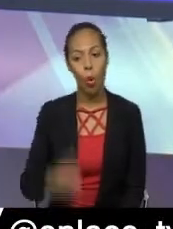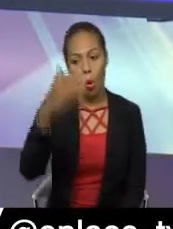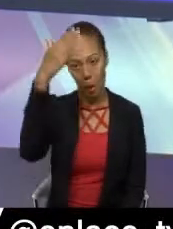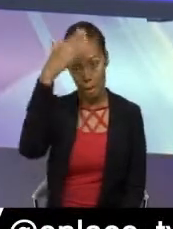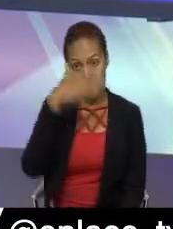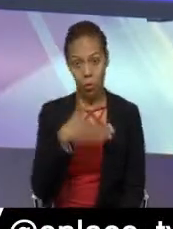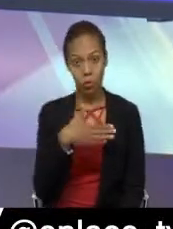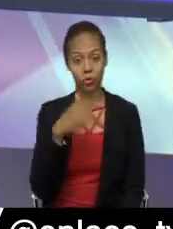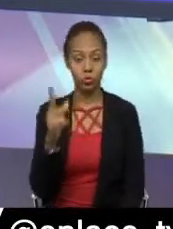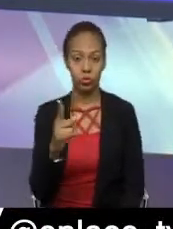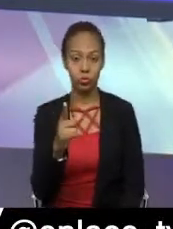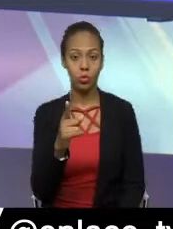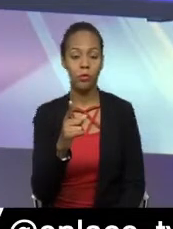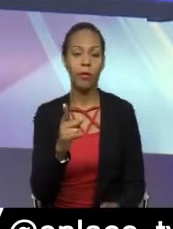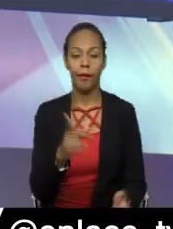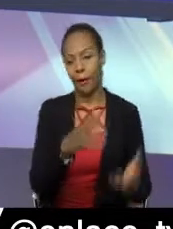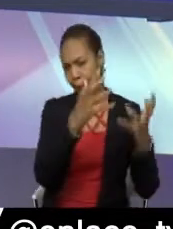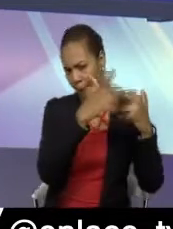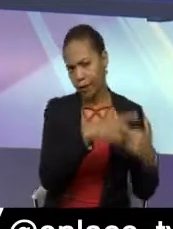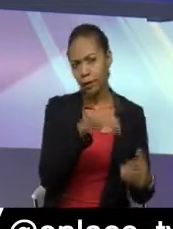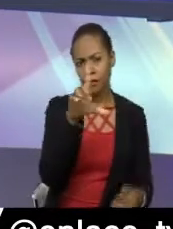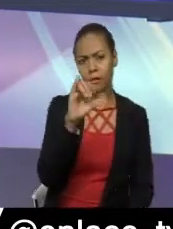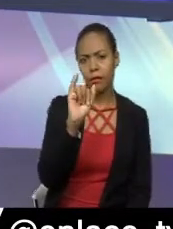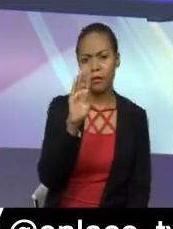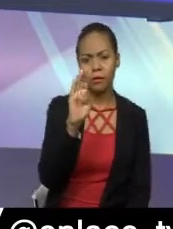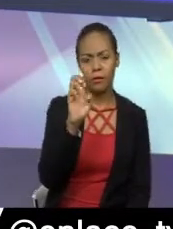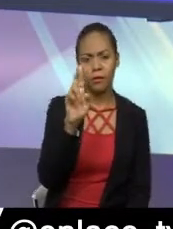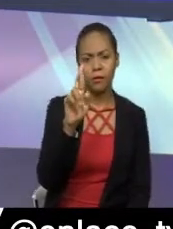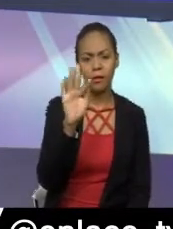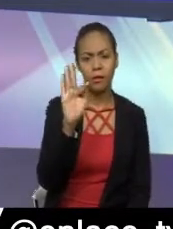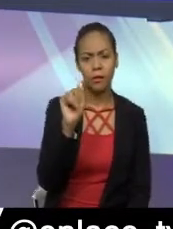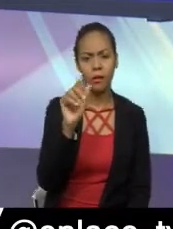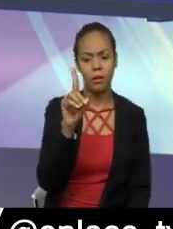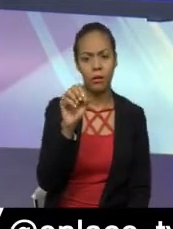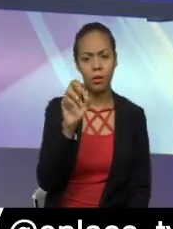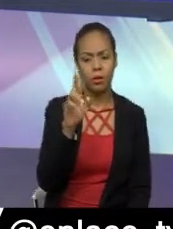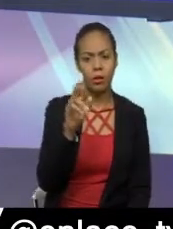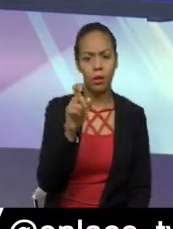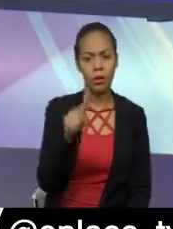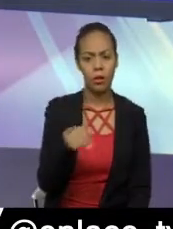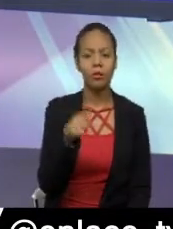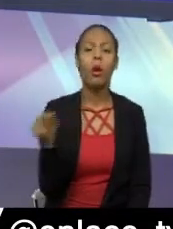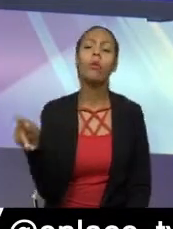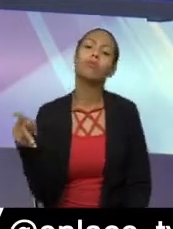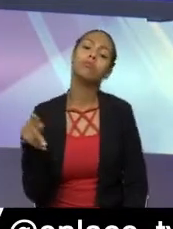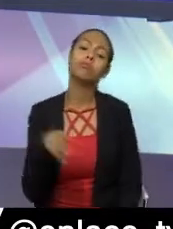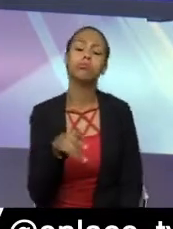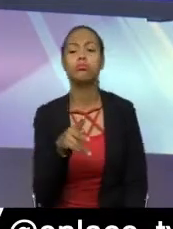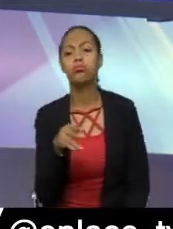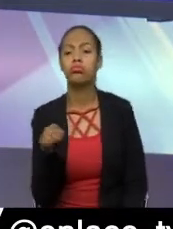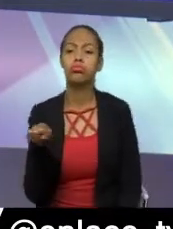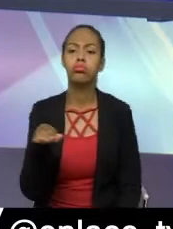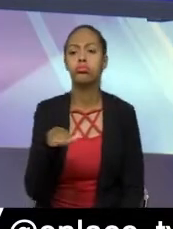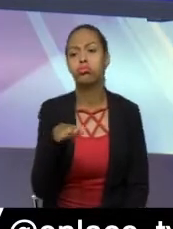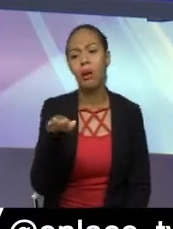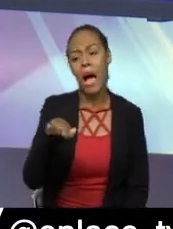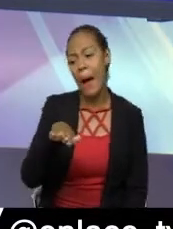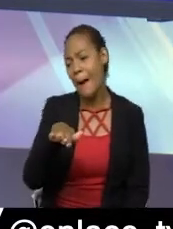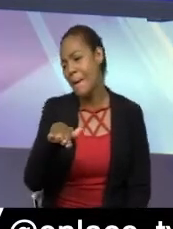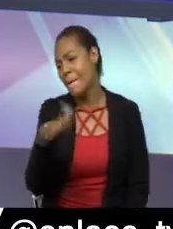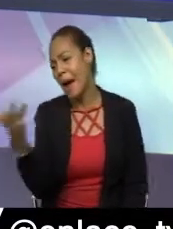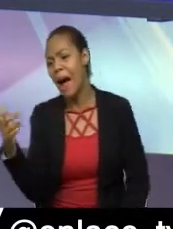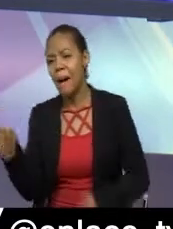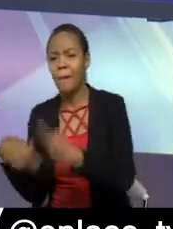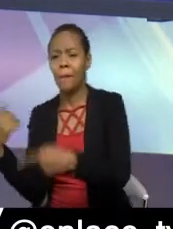empresa Libertadores rodó por un abismo en cercanías a la población de Piedecuesta en Santander. El fatal accidente de tránsito dejó hasta ahora